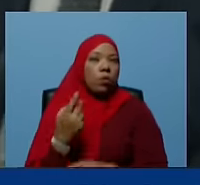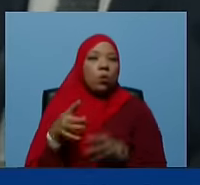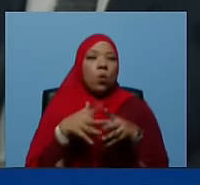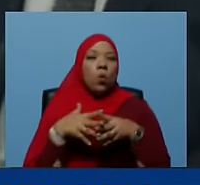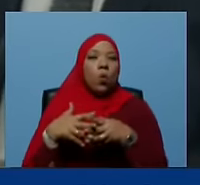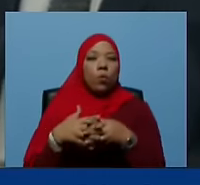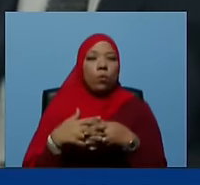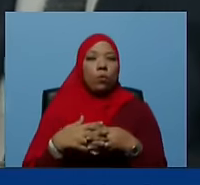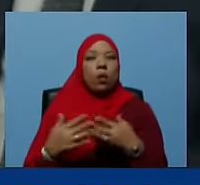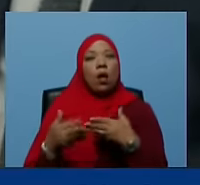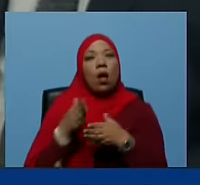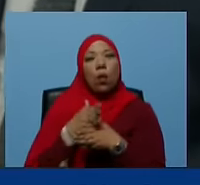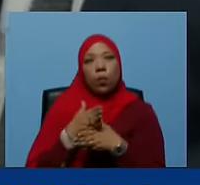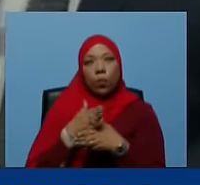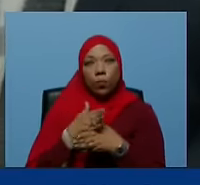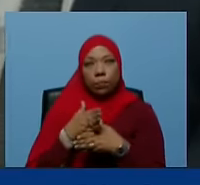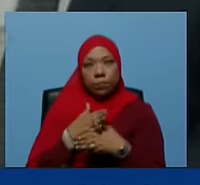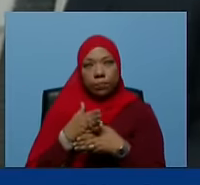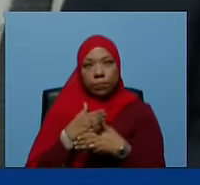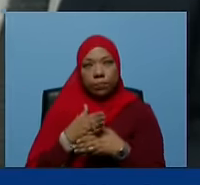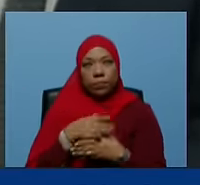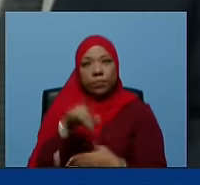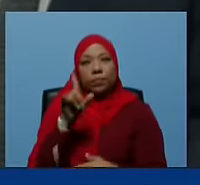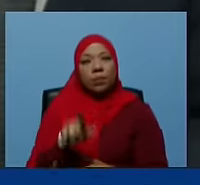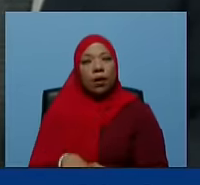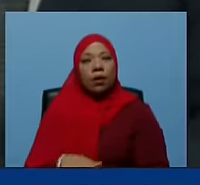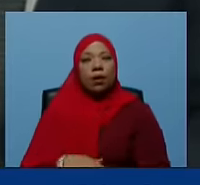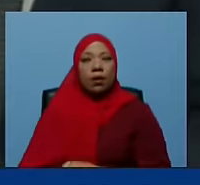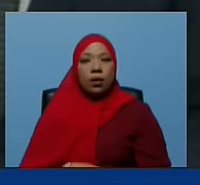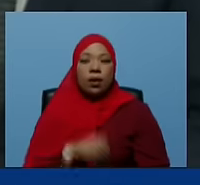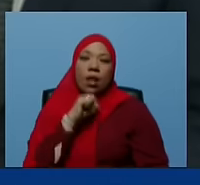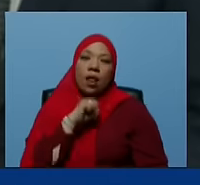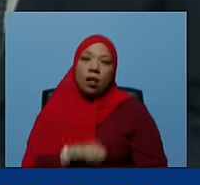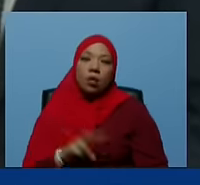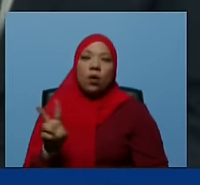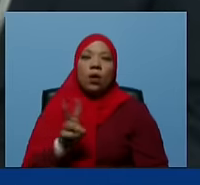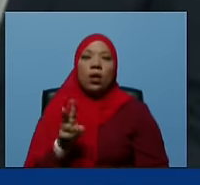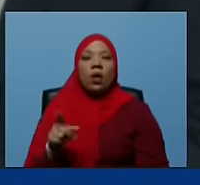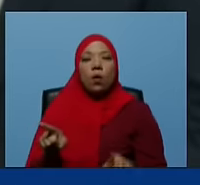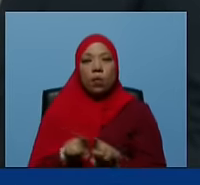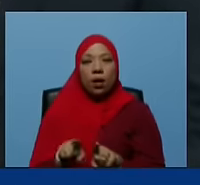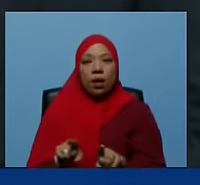y que compartimos, además de la historia común,